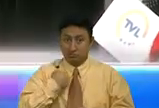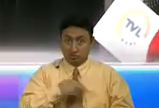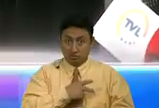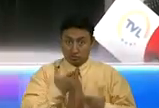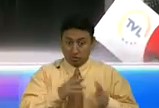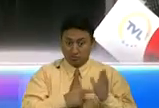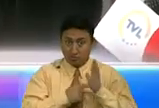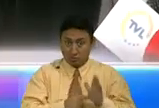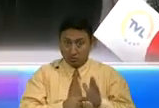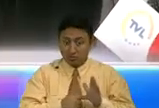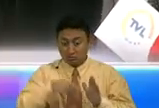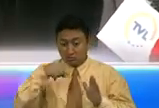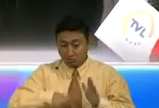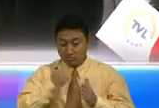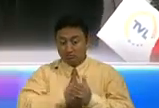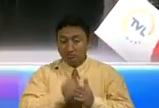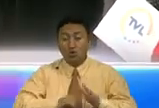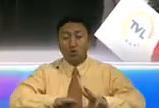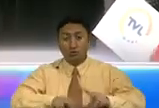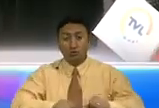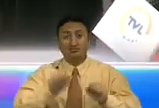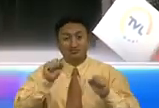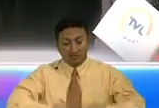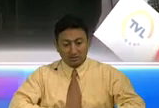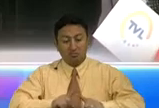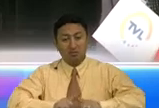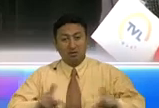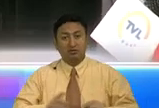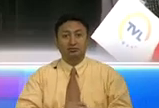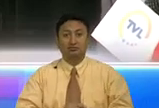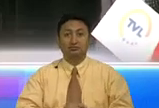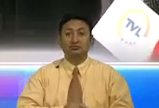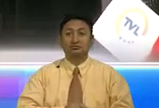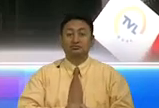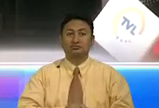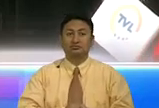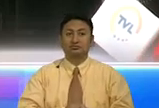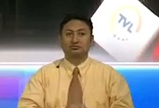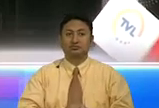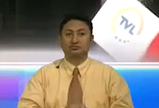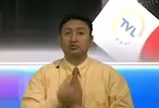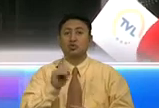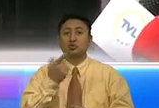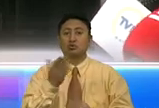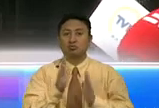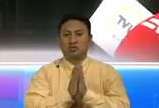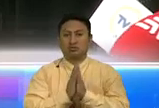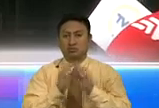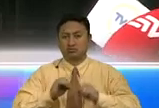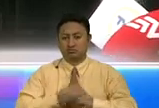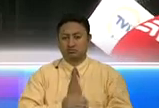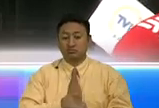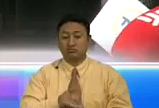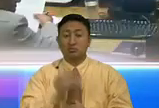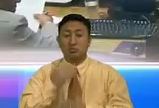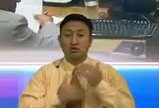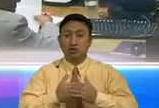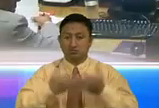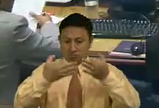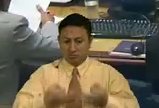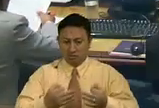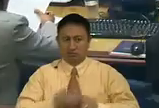que vamos a luchar contra la corrupción de la misma manera como se lo ha hecho hasta ahora, y lo único que pedimos es que se garantice el debido proceso. En